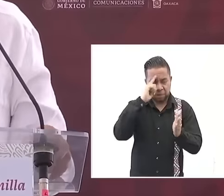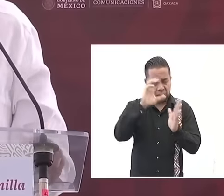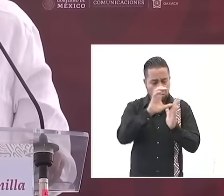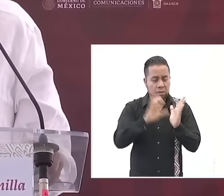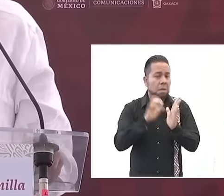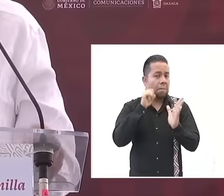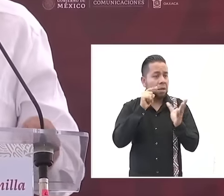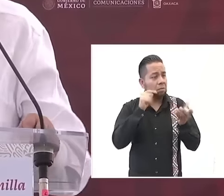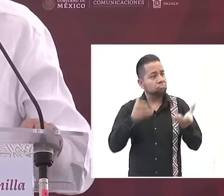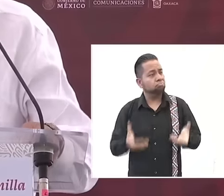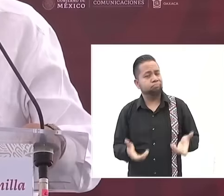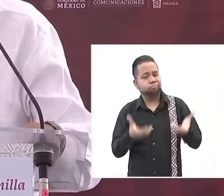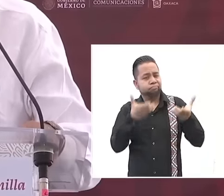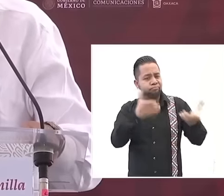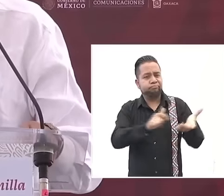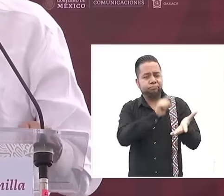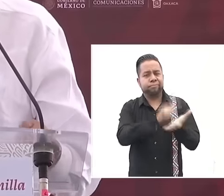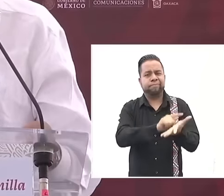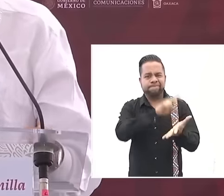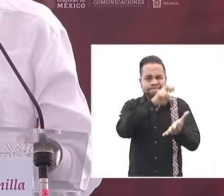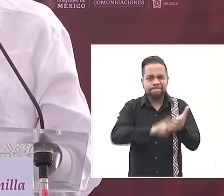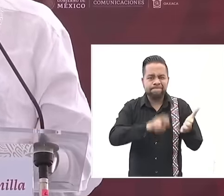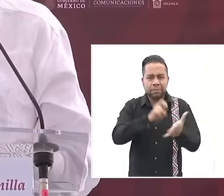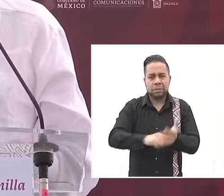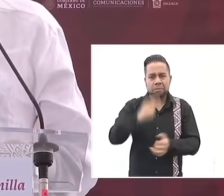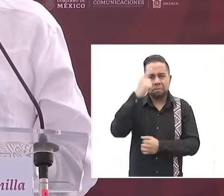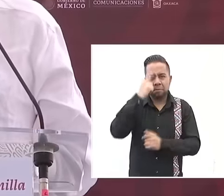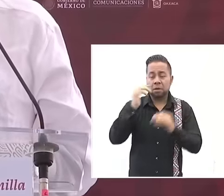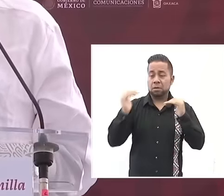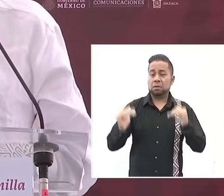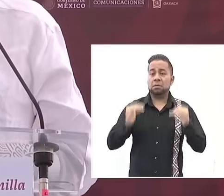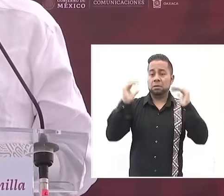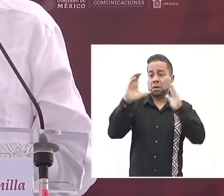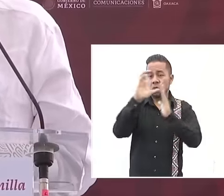Constitución para que se eleven a rango